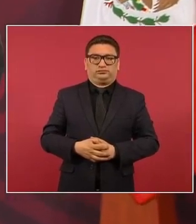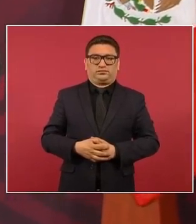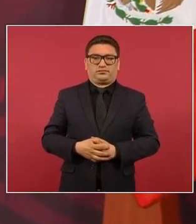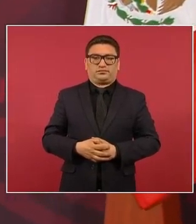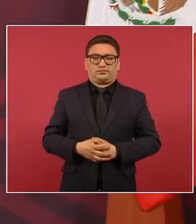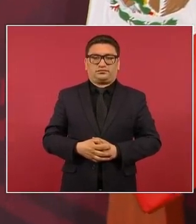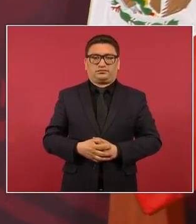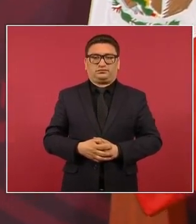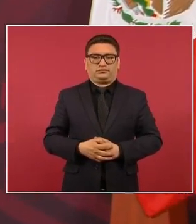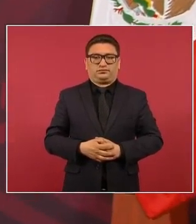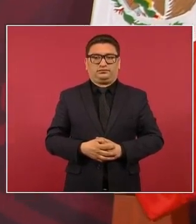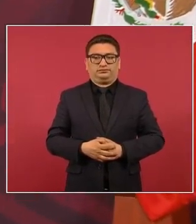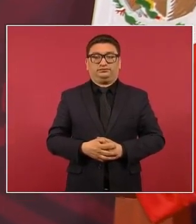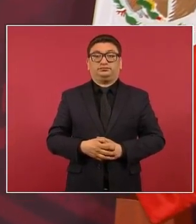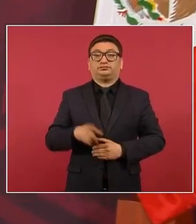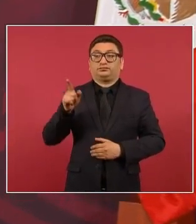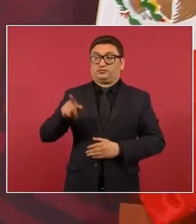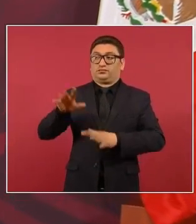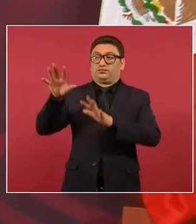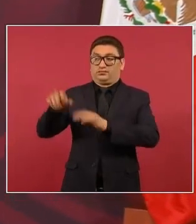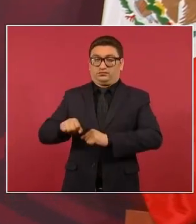lo llevaron preso